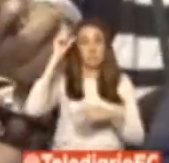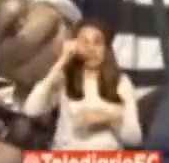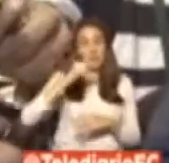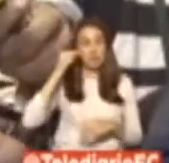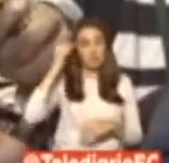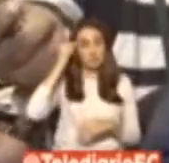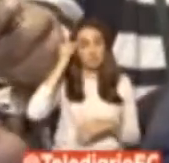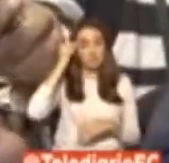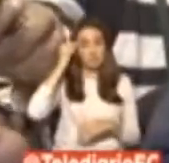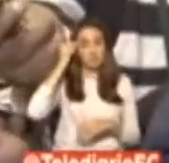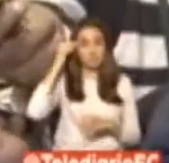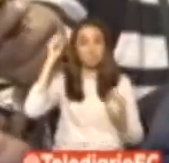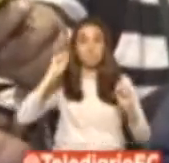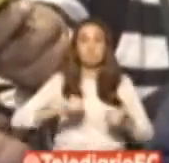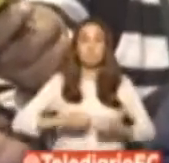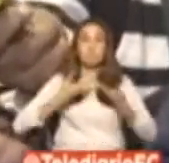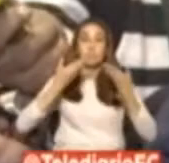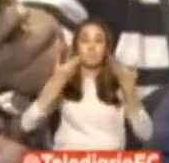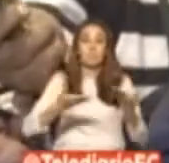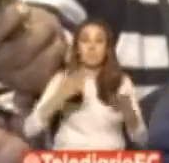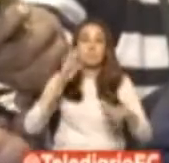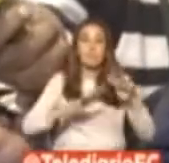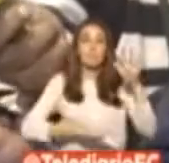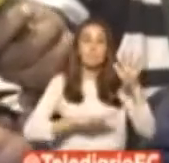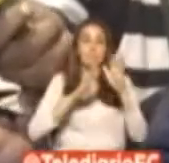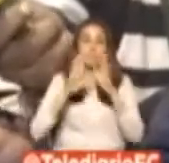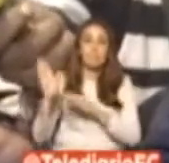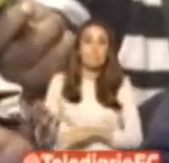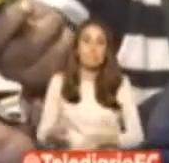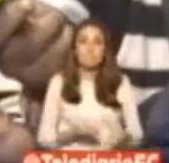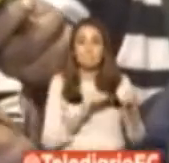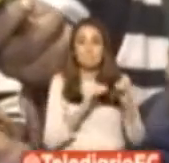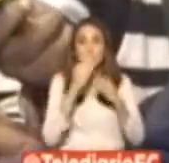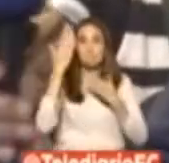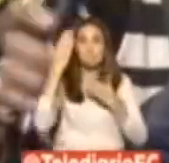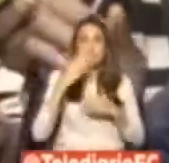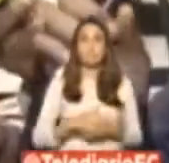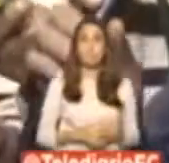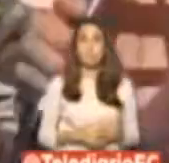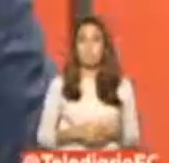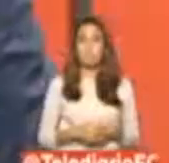de fuera del Estado para la actividad partidista y política del Estado.